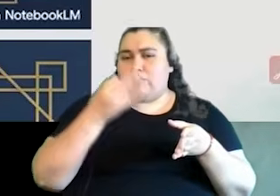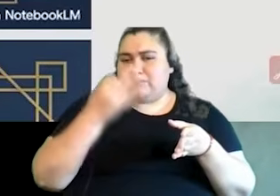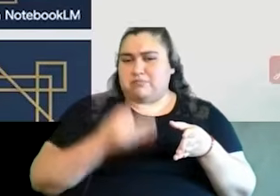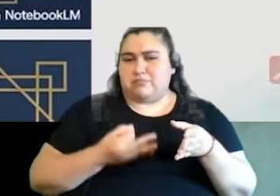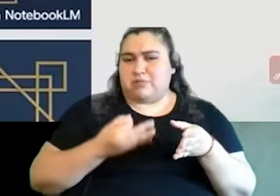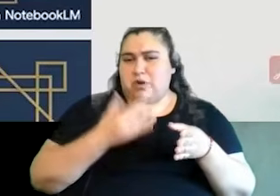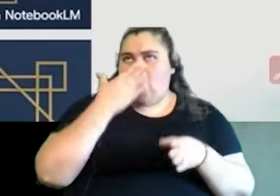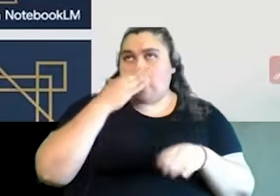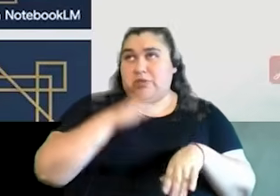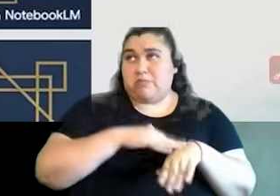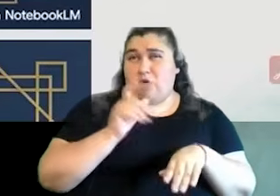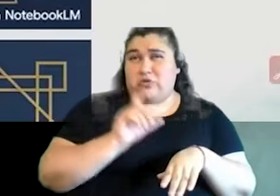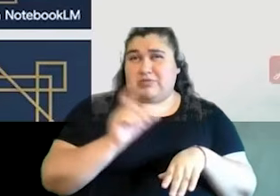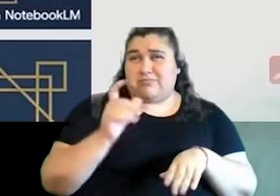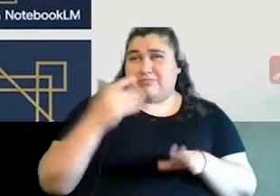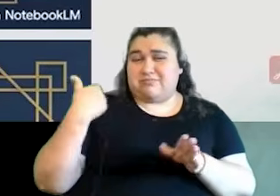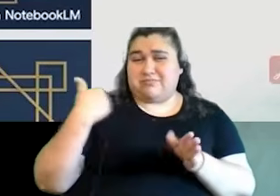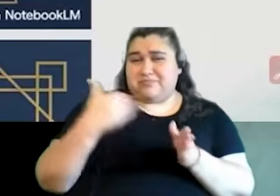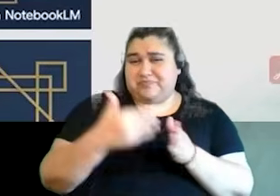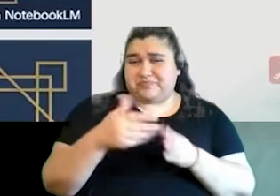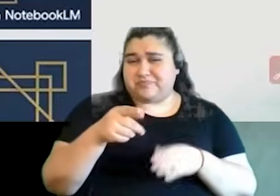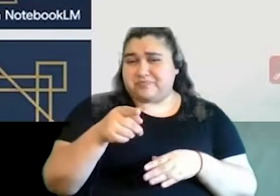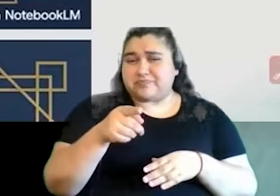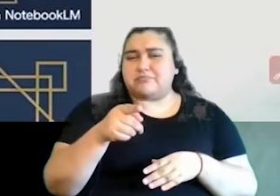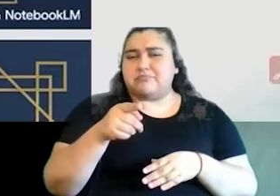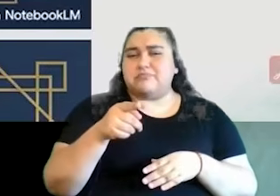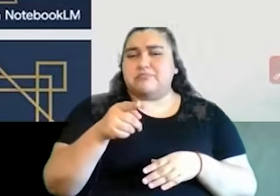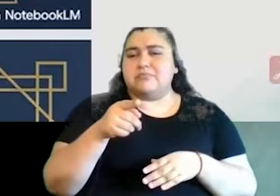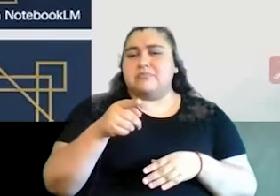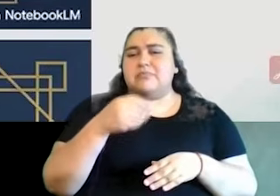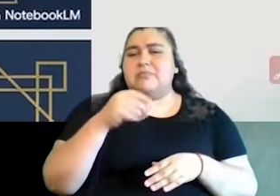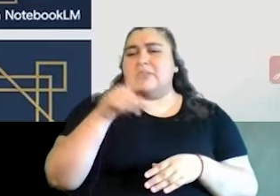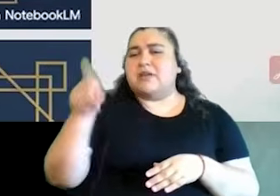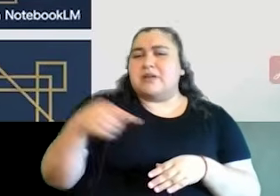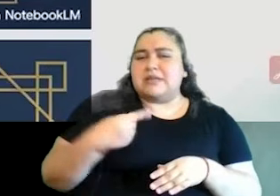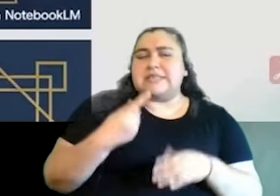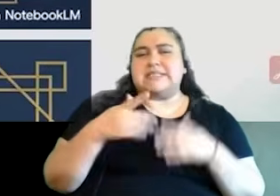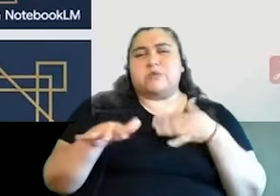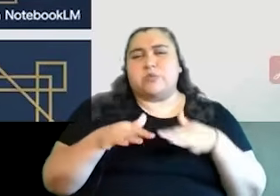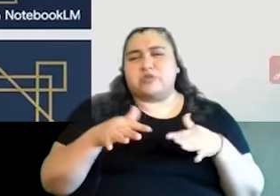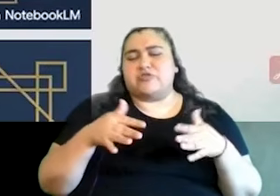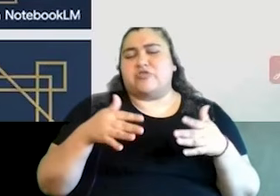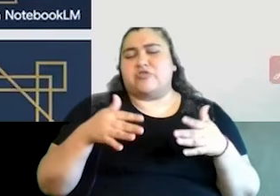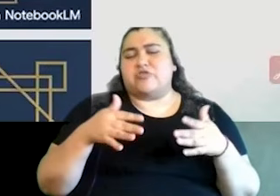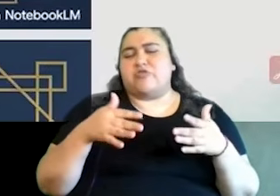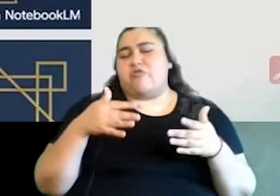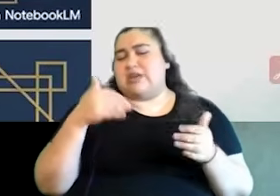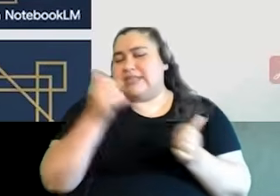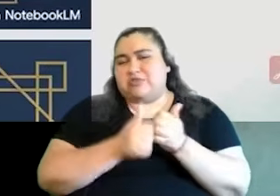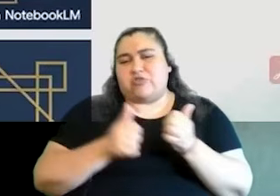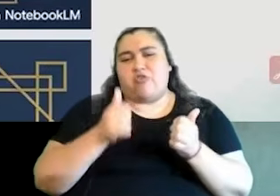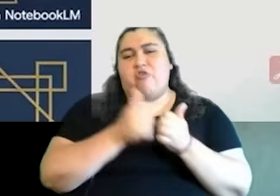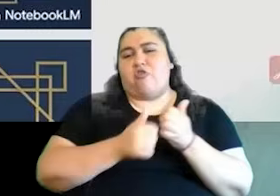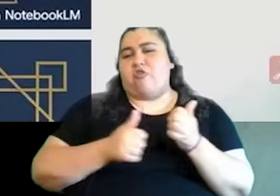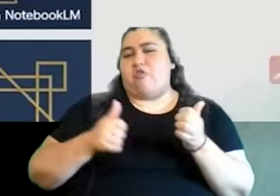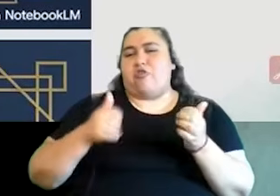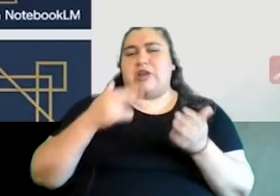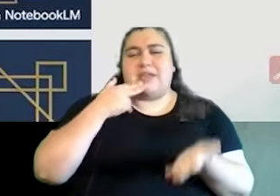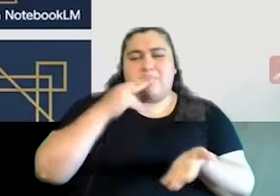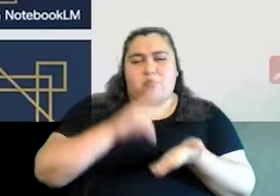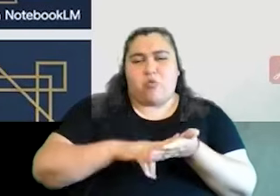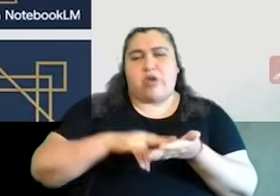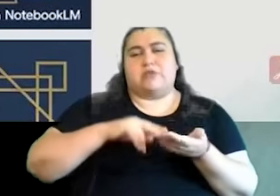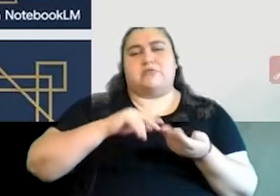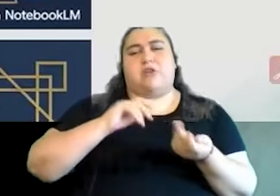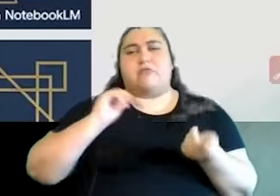tiempo, a raíz de distintas cuestiones que han pasado en la historia impositiva, que ha ido reduciendo. Antes